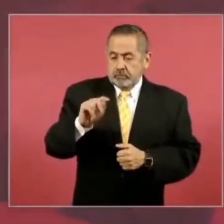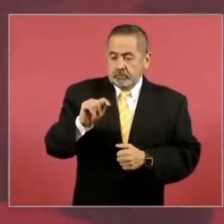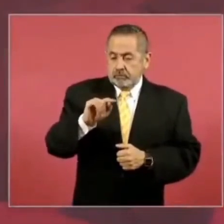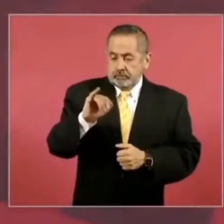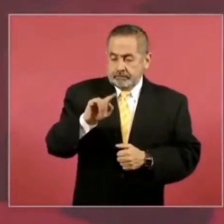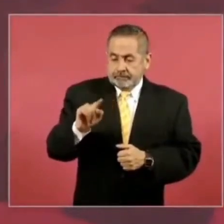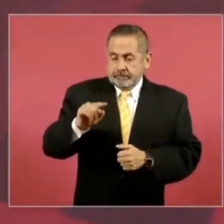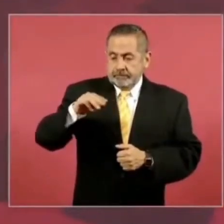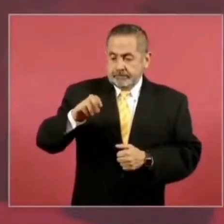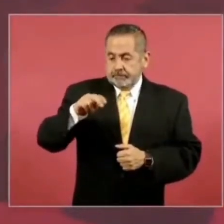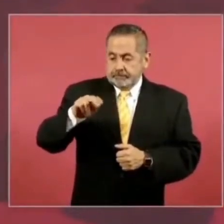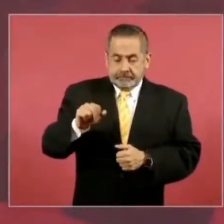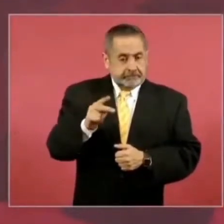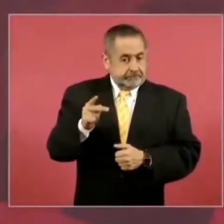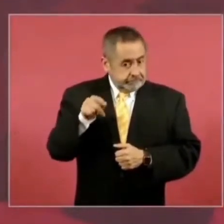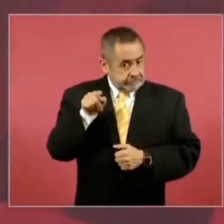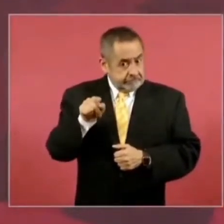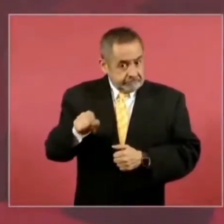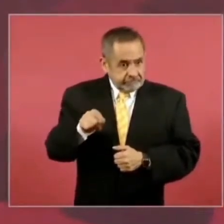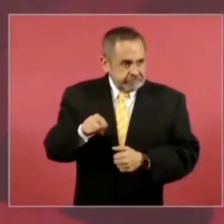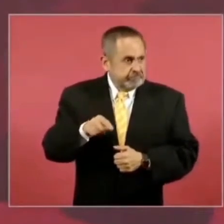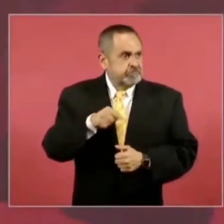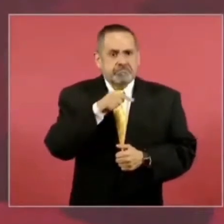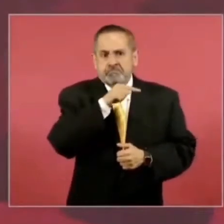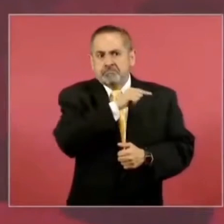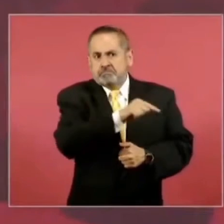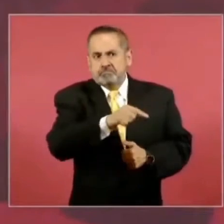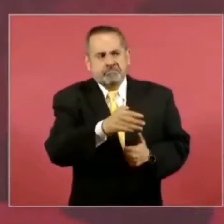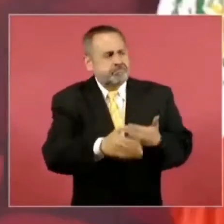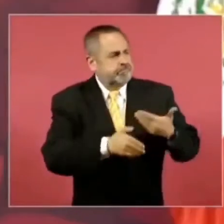y hubo mucho desarrollo